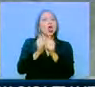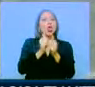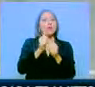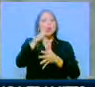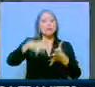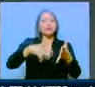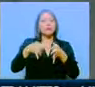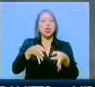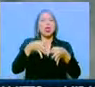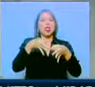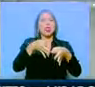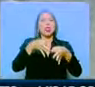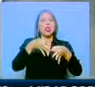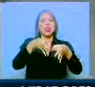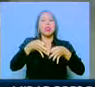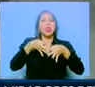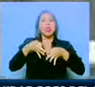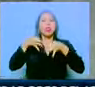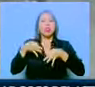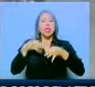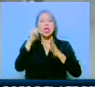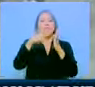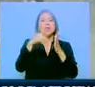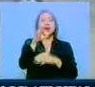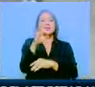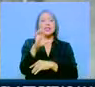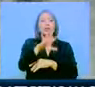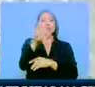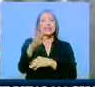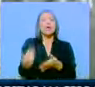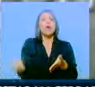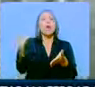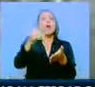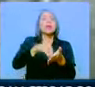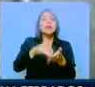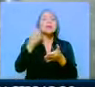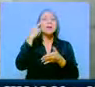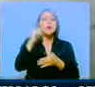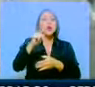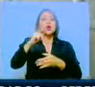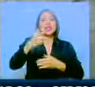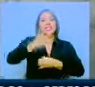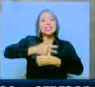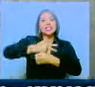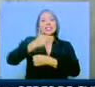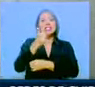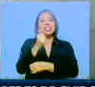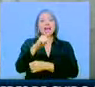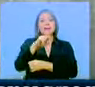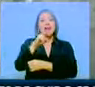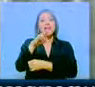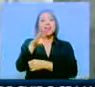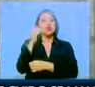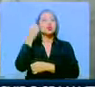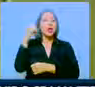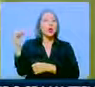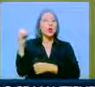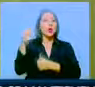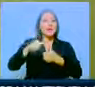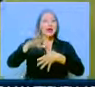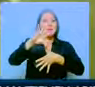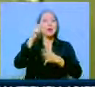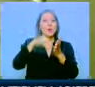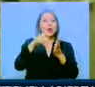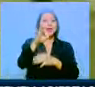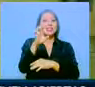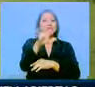En 1955 hubo otro retraso por la participación de los Chaparritos de Oro en el Panamericano de 1956.